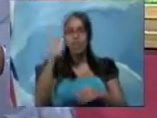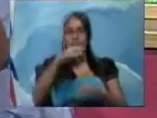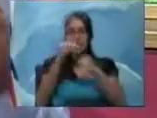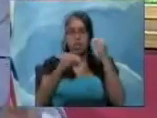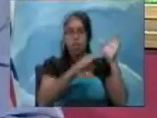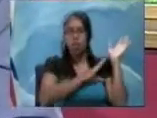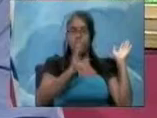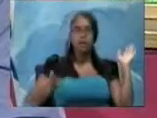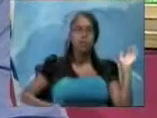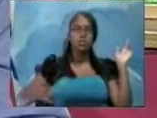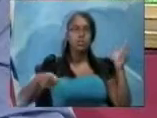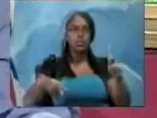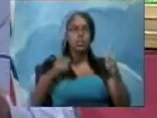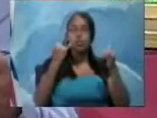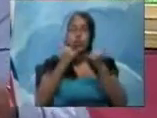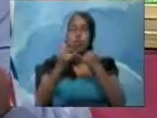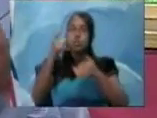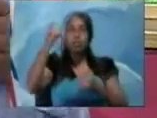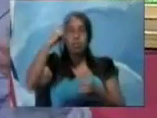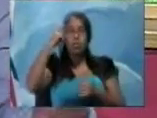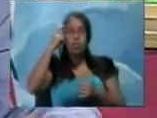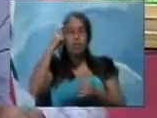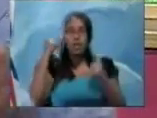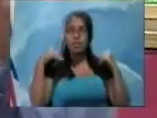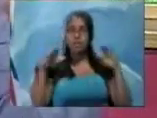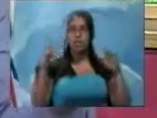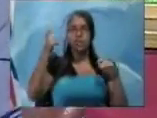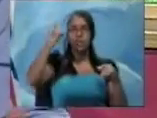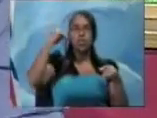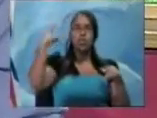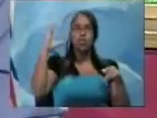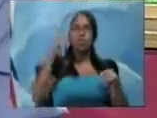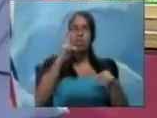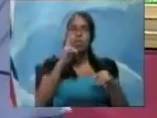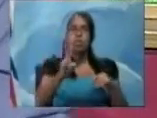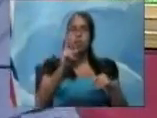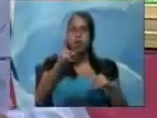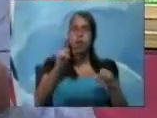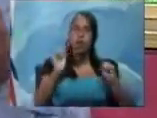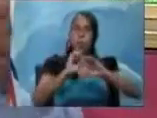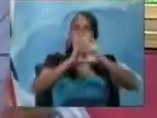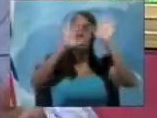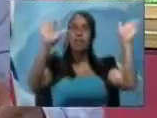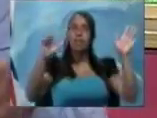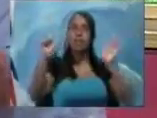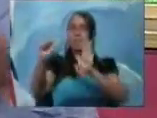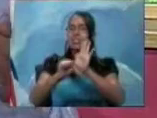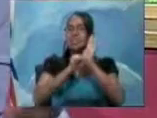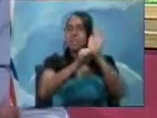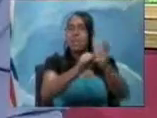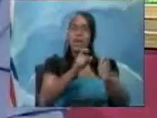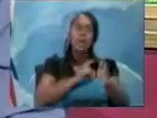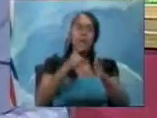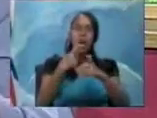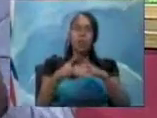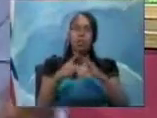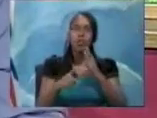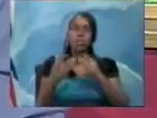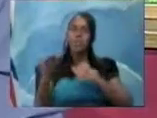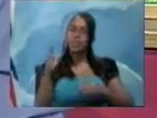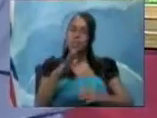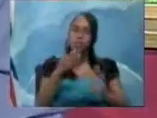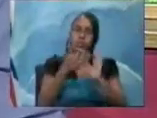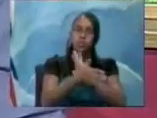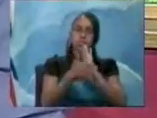Cristo en estos últimos días quizás en los días de Pedro ellos vieron los milagros las señales las cosas que estaban